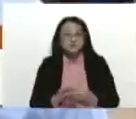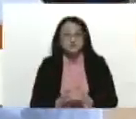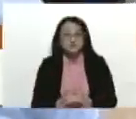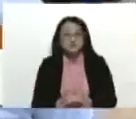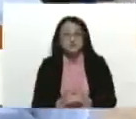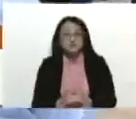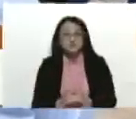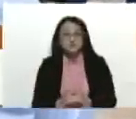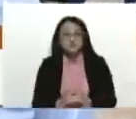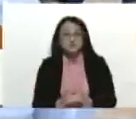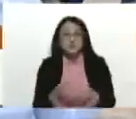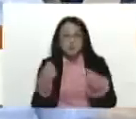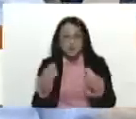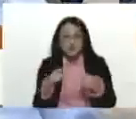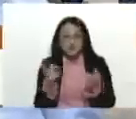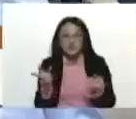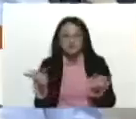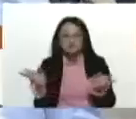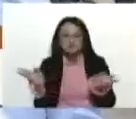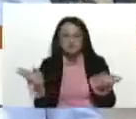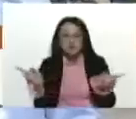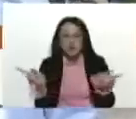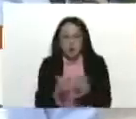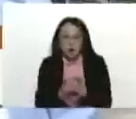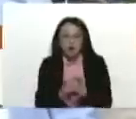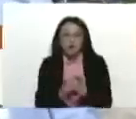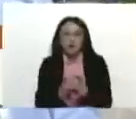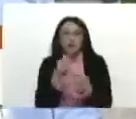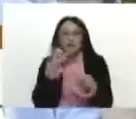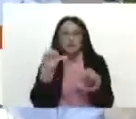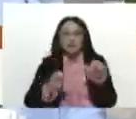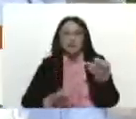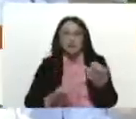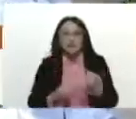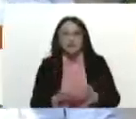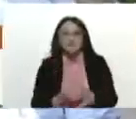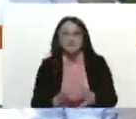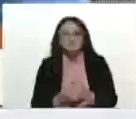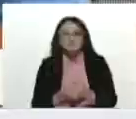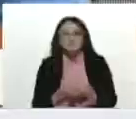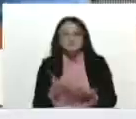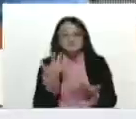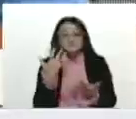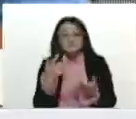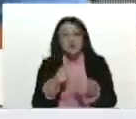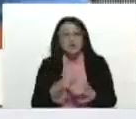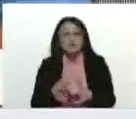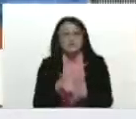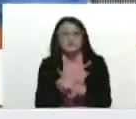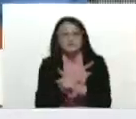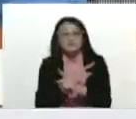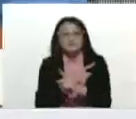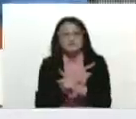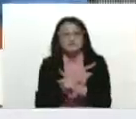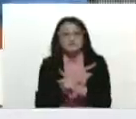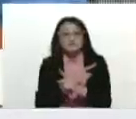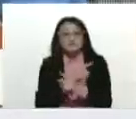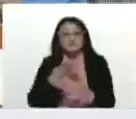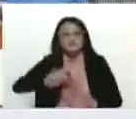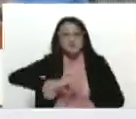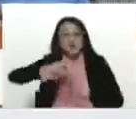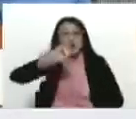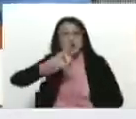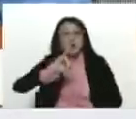voy a tratar de acortar un poco frente a esa desesperación de que siga bien la inflación